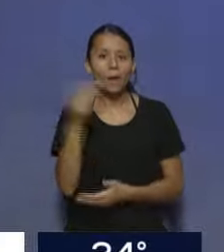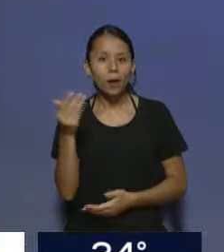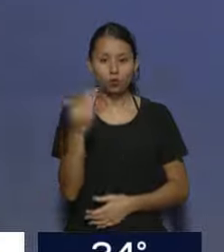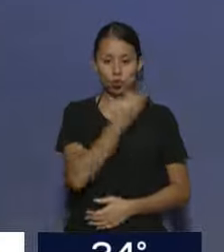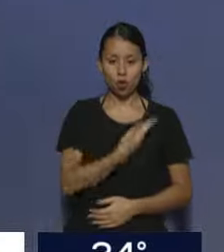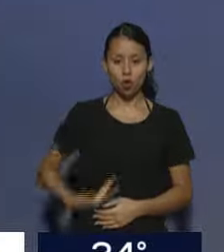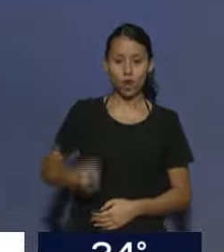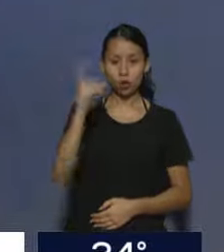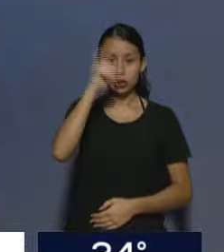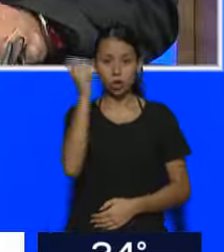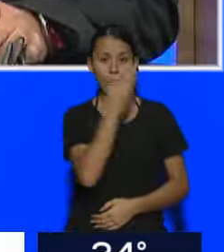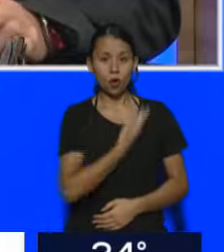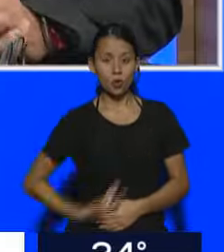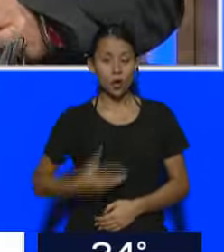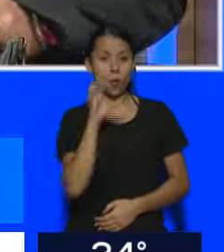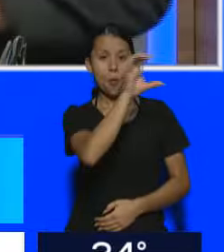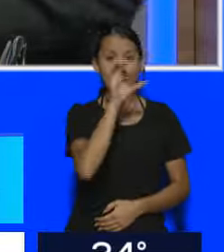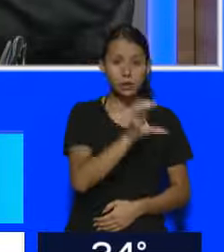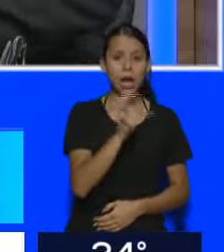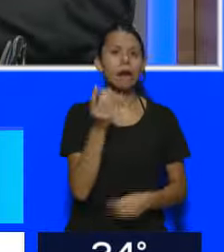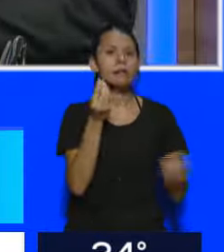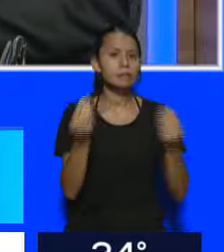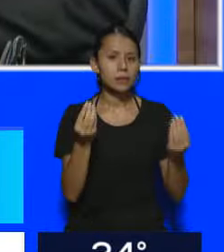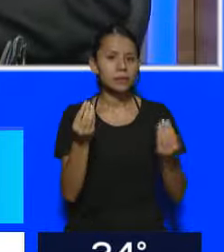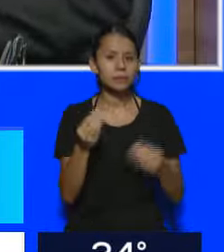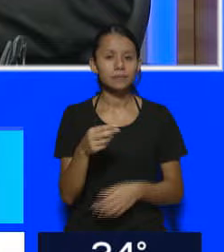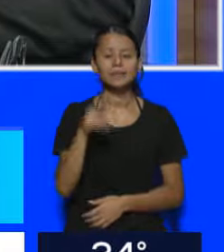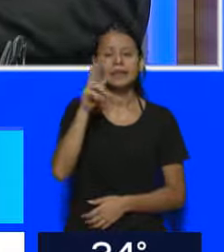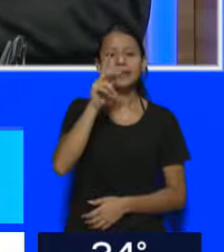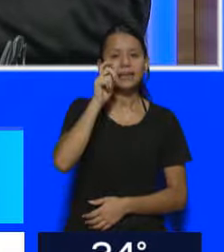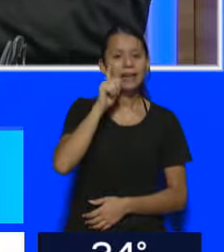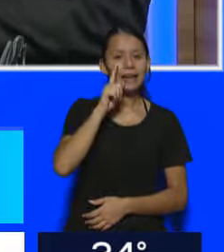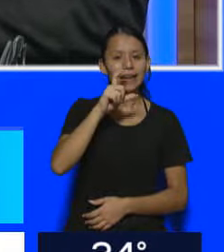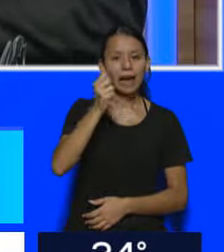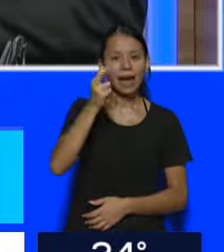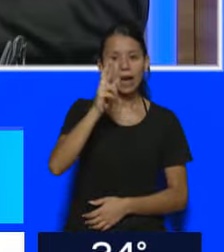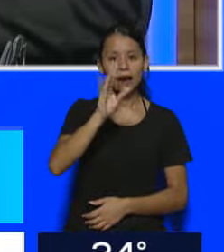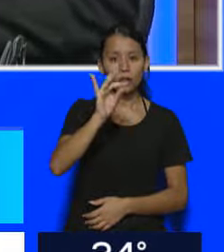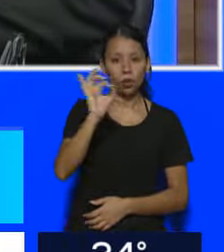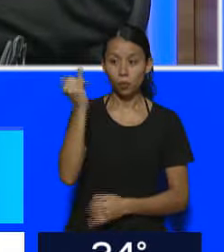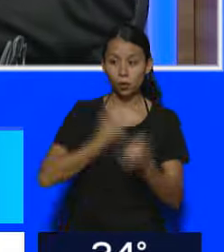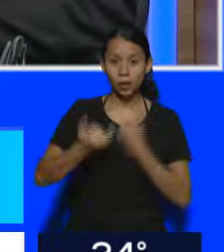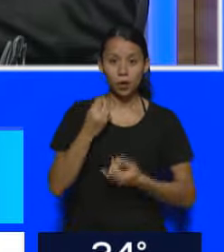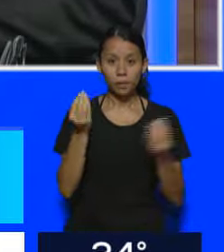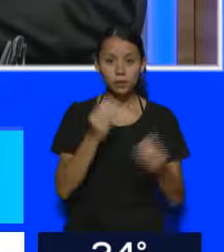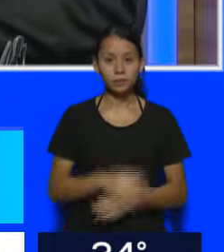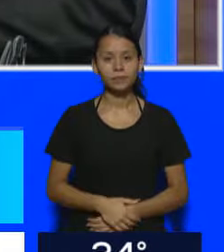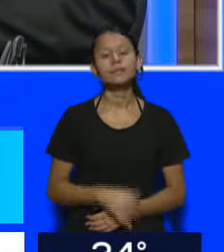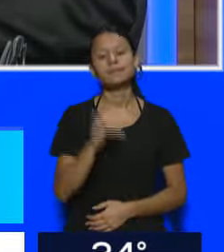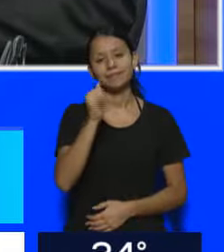gobiernos provinciales. Ricardo, contanos. Bueno, una vez más, como bien marcás, se vuelve a hablar del precio de la